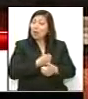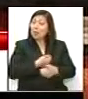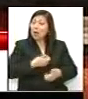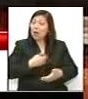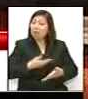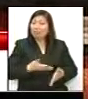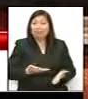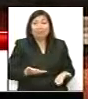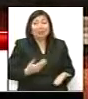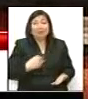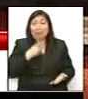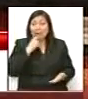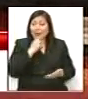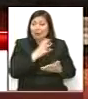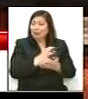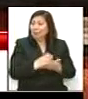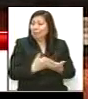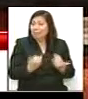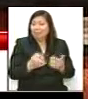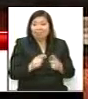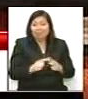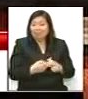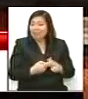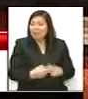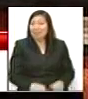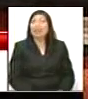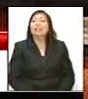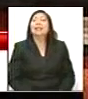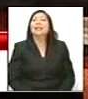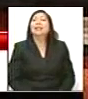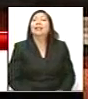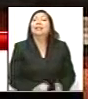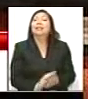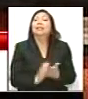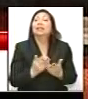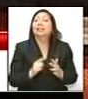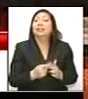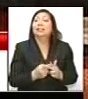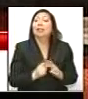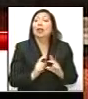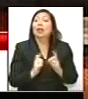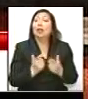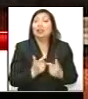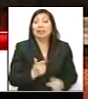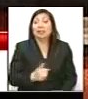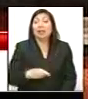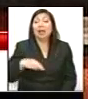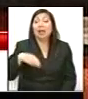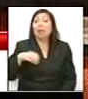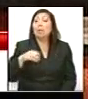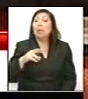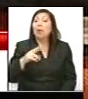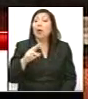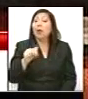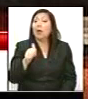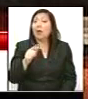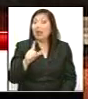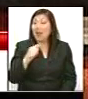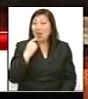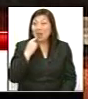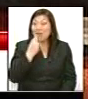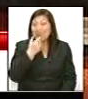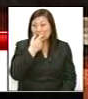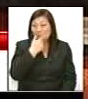no me quedaría callada respecto a esta iniciativa. Al contrario, saludar la iniciativa del congresista Morales, porque se trata justamente